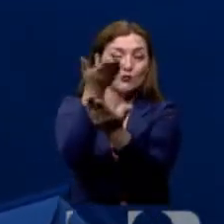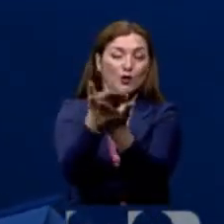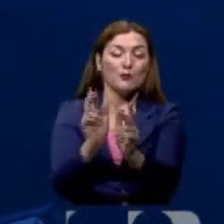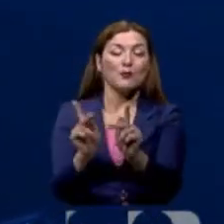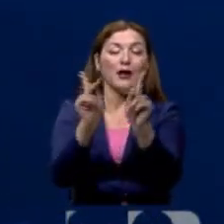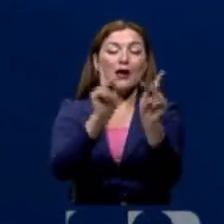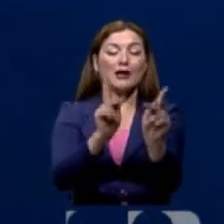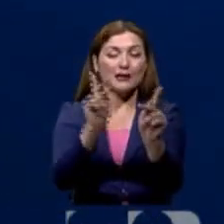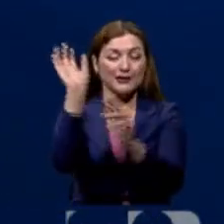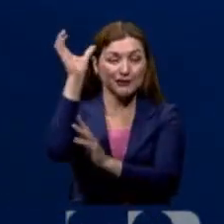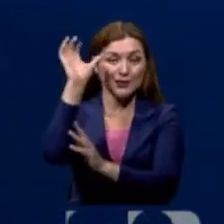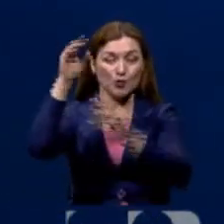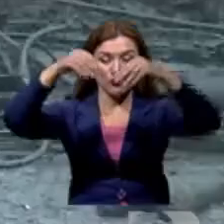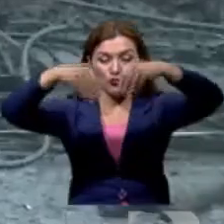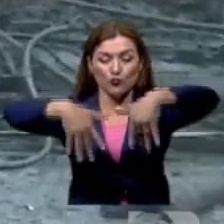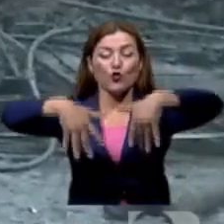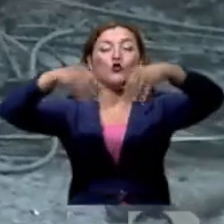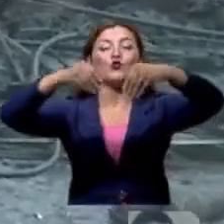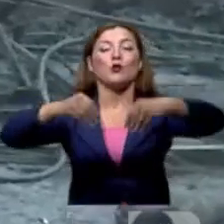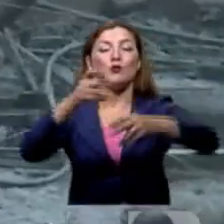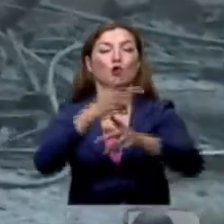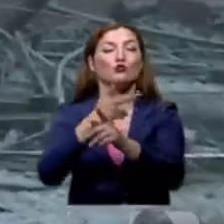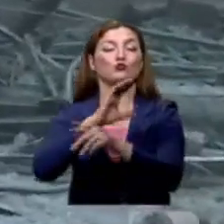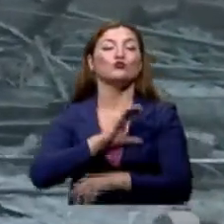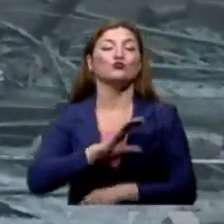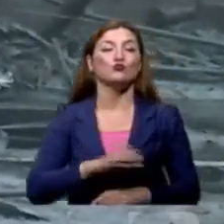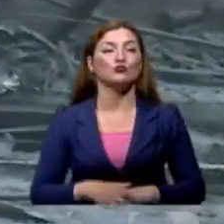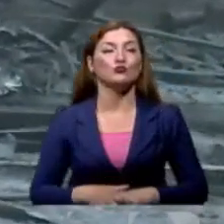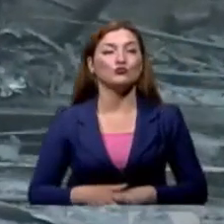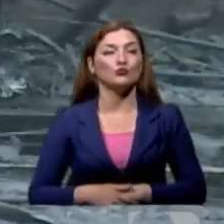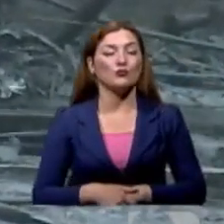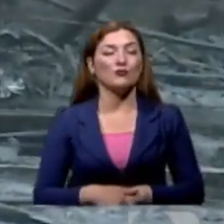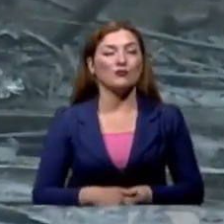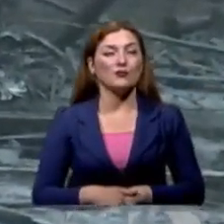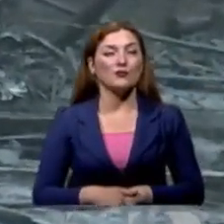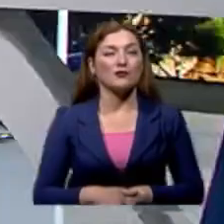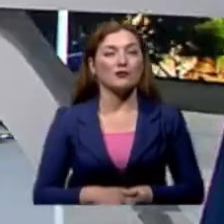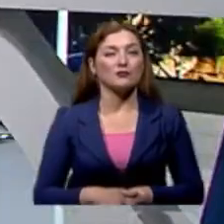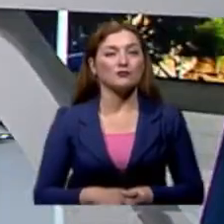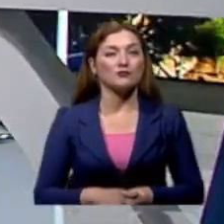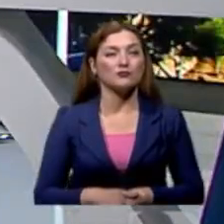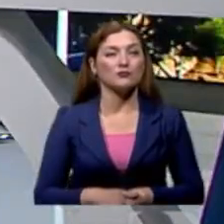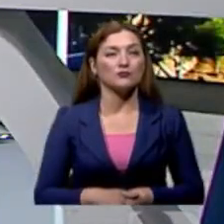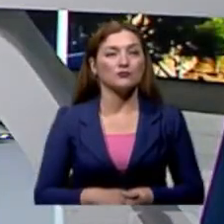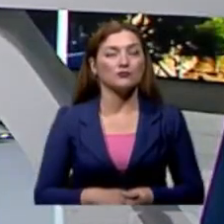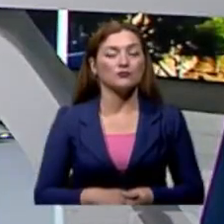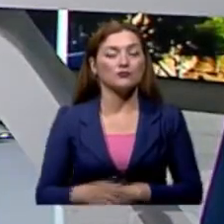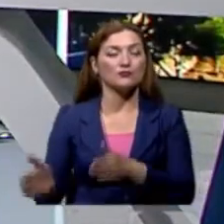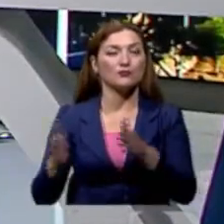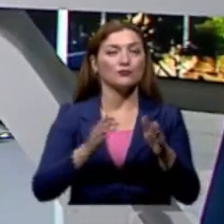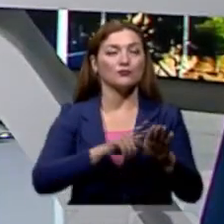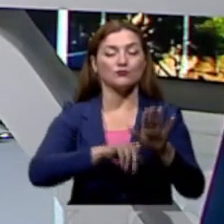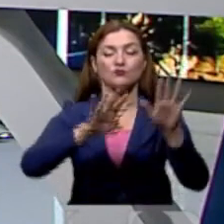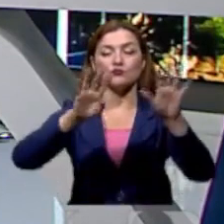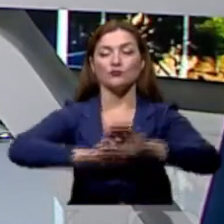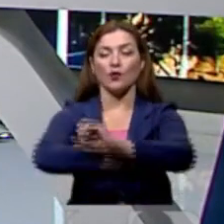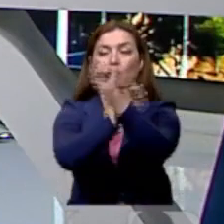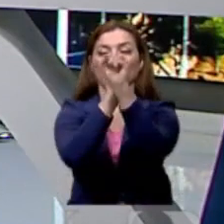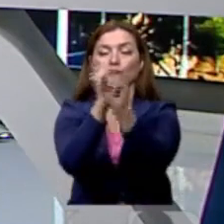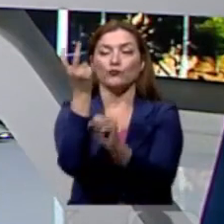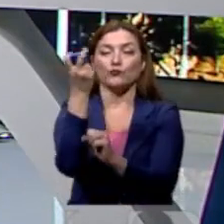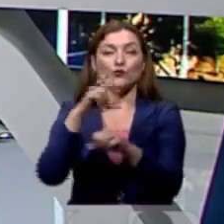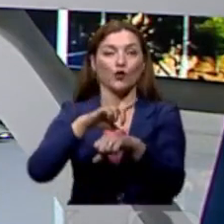una problemática a nivel nacional que hemos estado teniendo estos días, que son estos cortes o cortes de energía eléctrica, y para